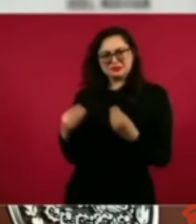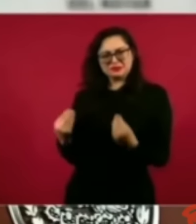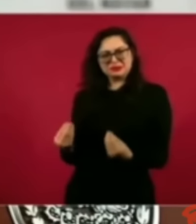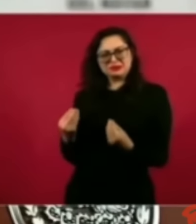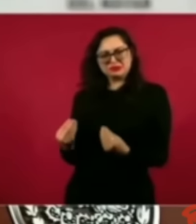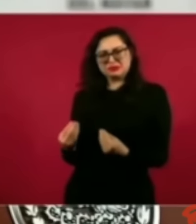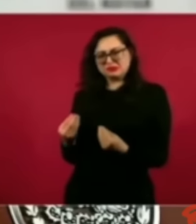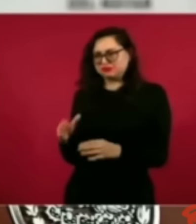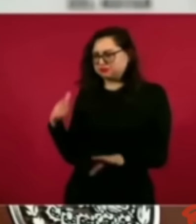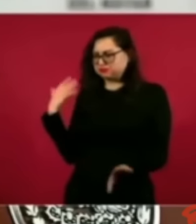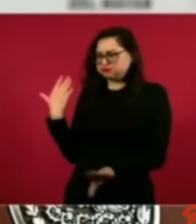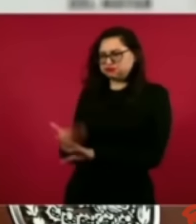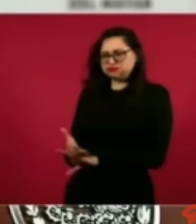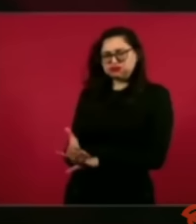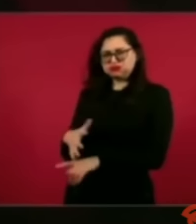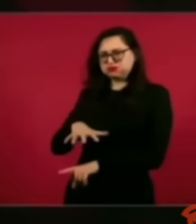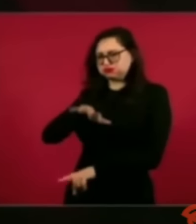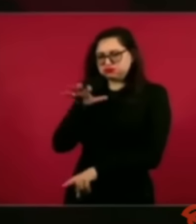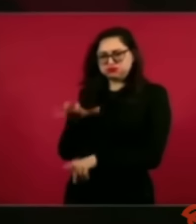Represión,